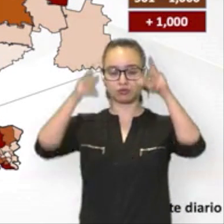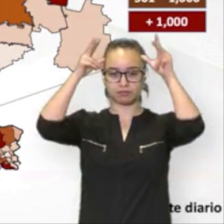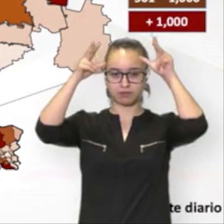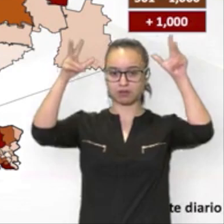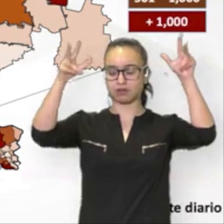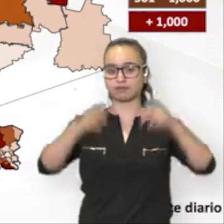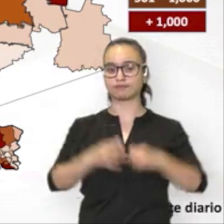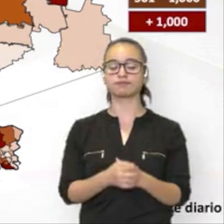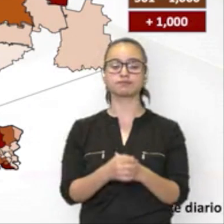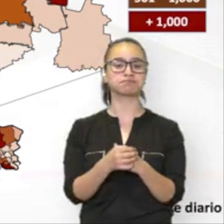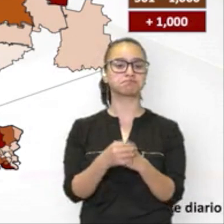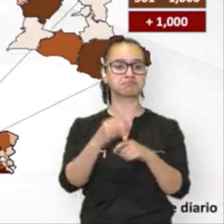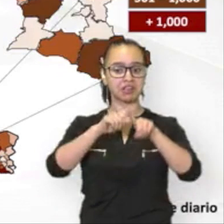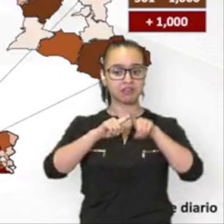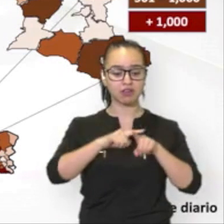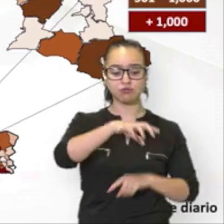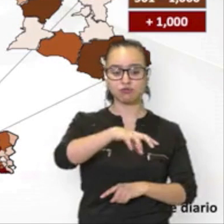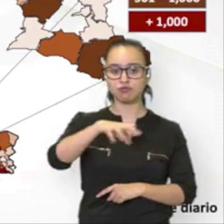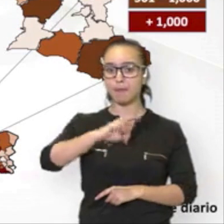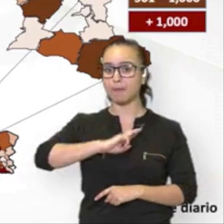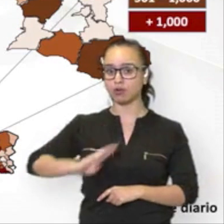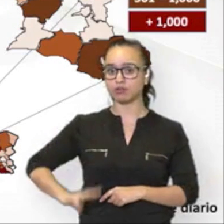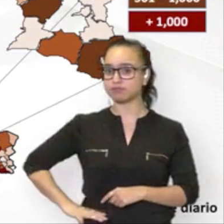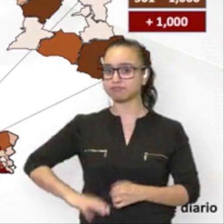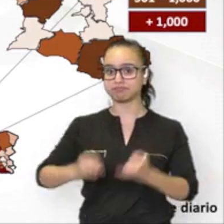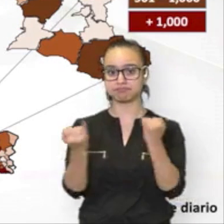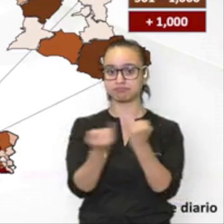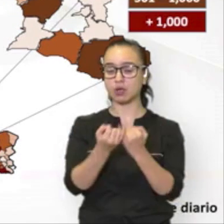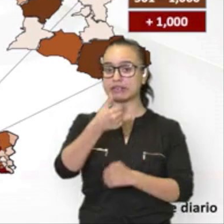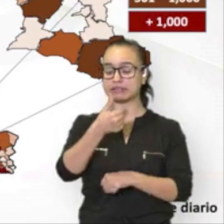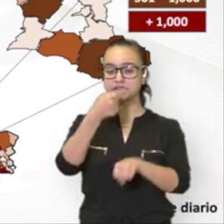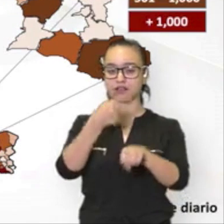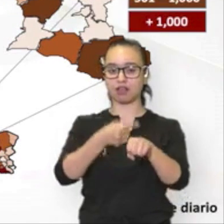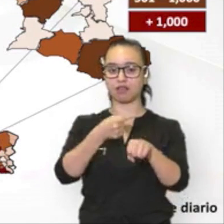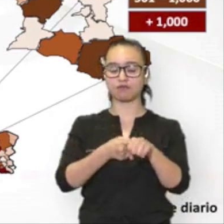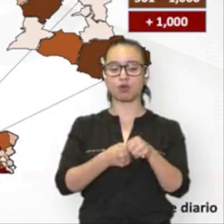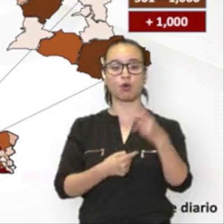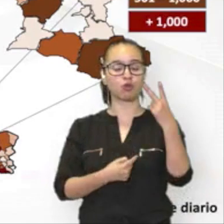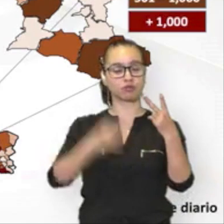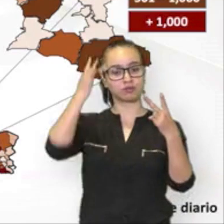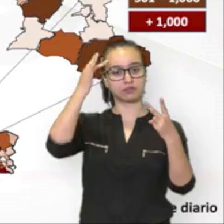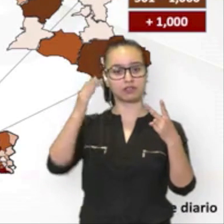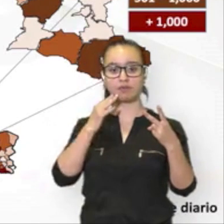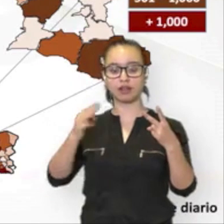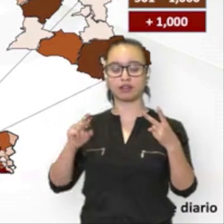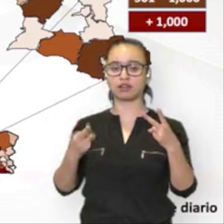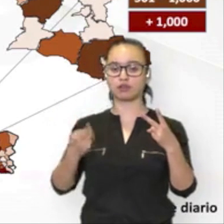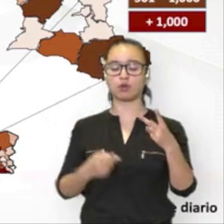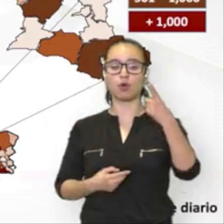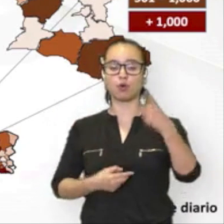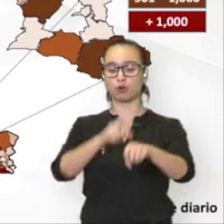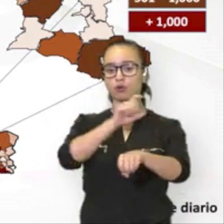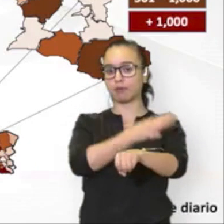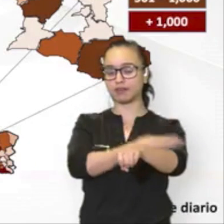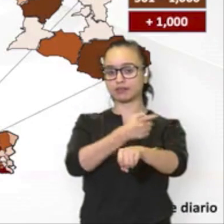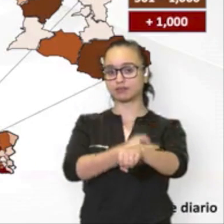también en el resto de los municipios aquí alrededor son 6 casos dos en santa maría del río 1 en mezquitic 1